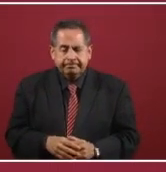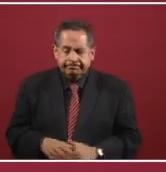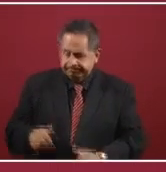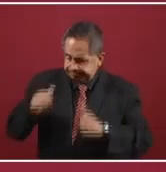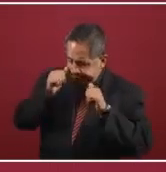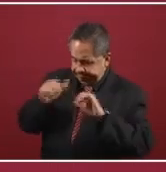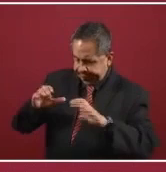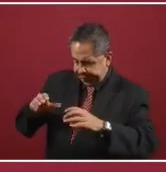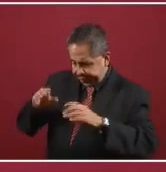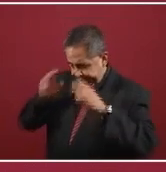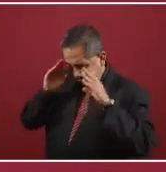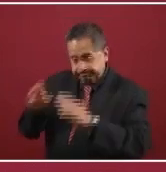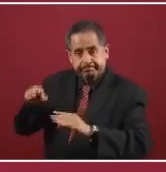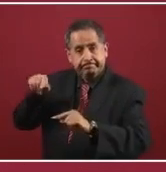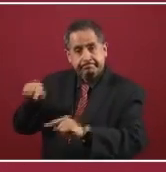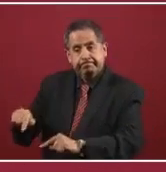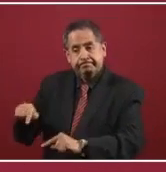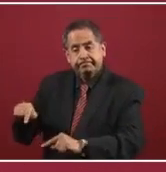atender